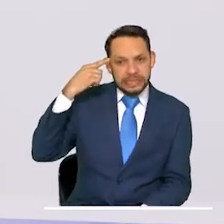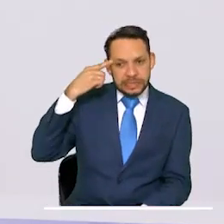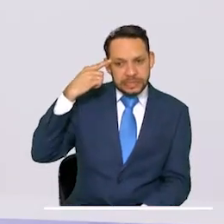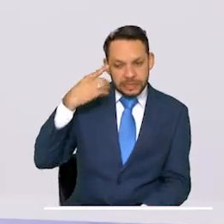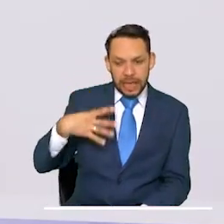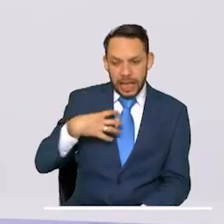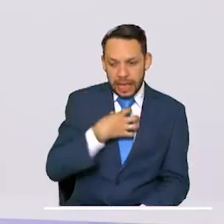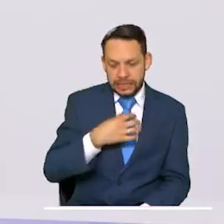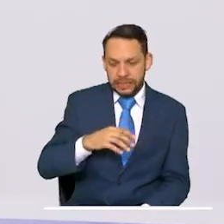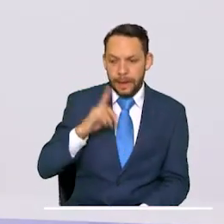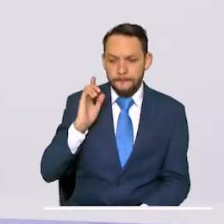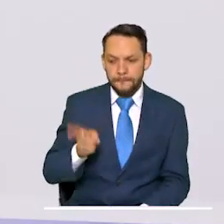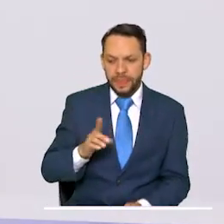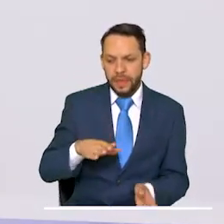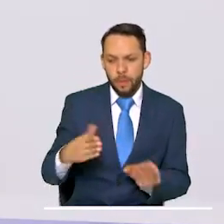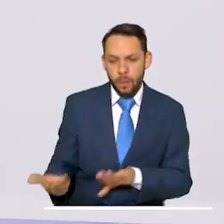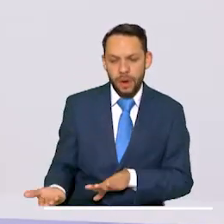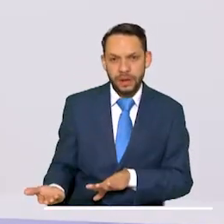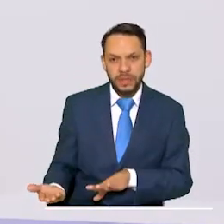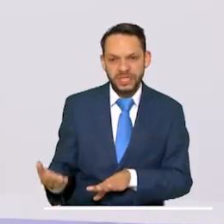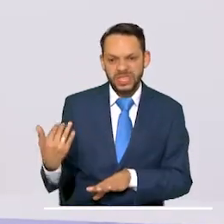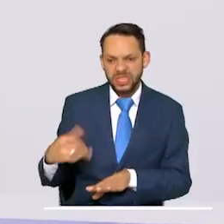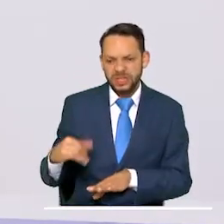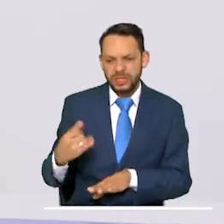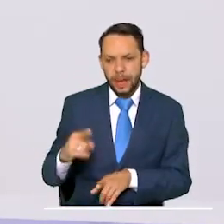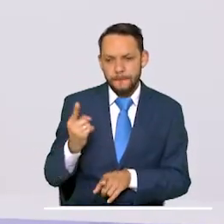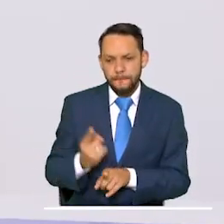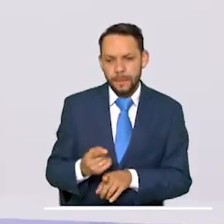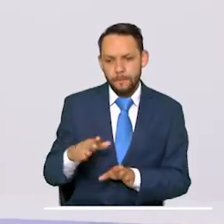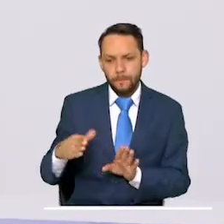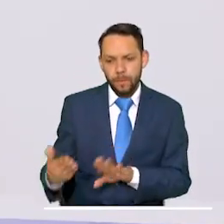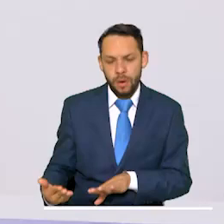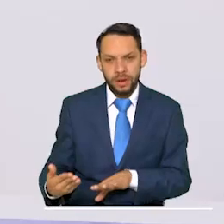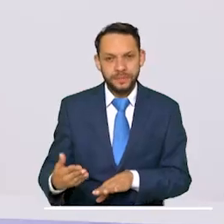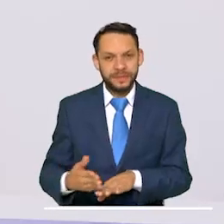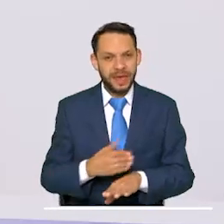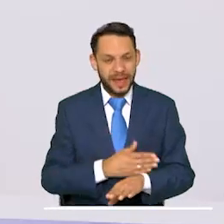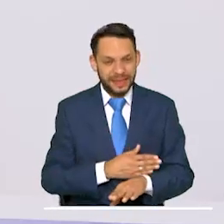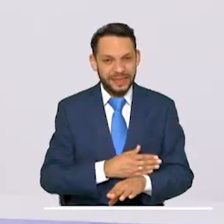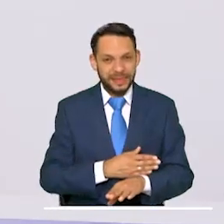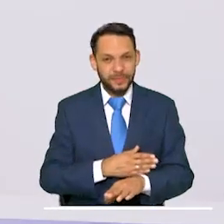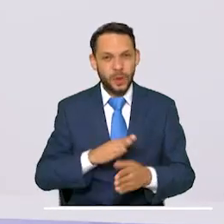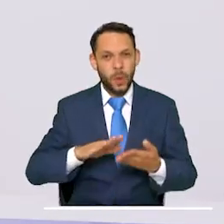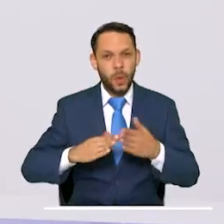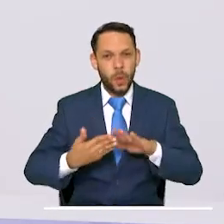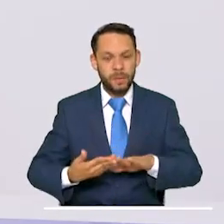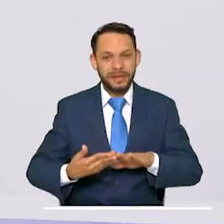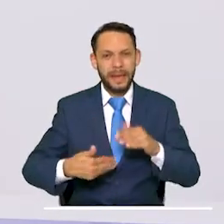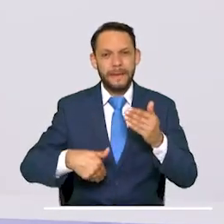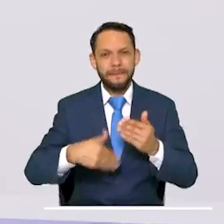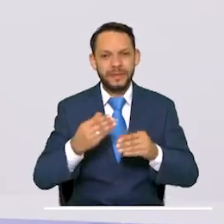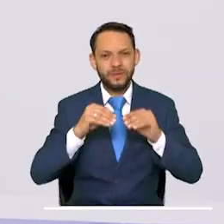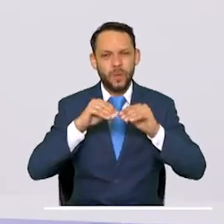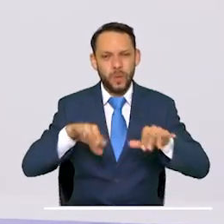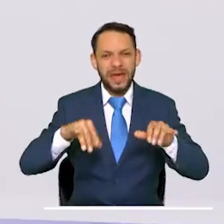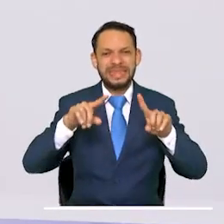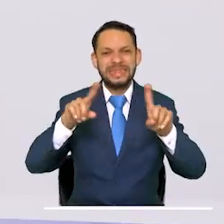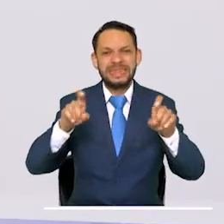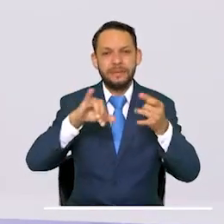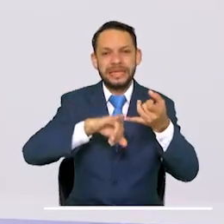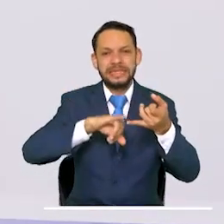a muerte, como cuando se arrancó con toda el trabajo comunitario, el trabajo educativo en VIH, SIDA